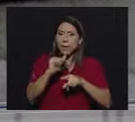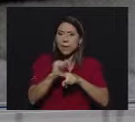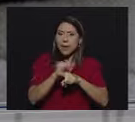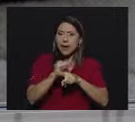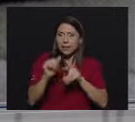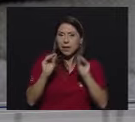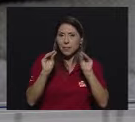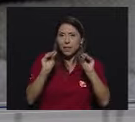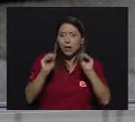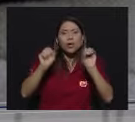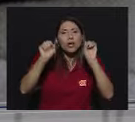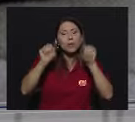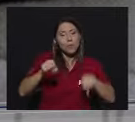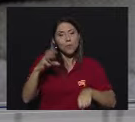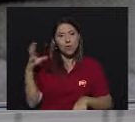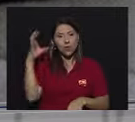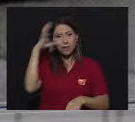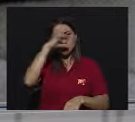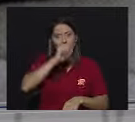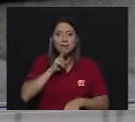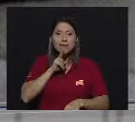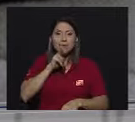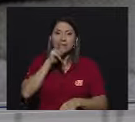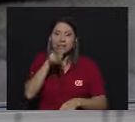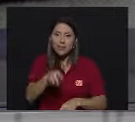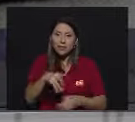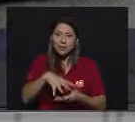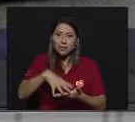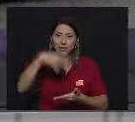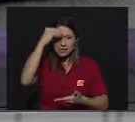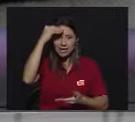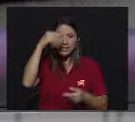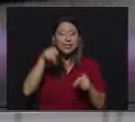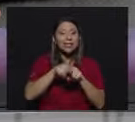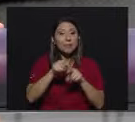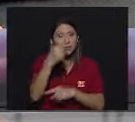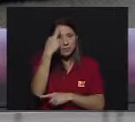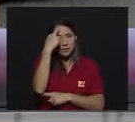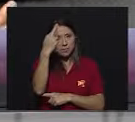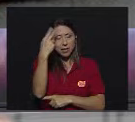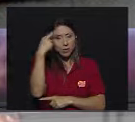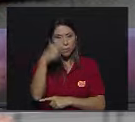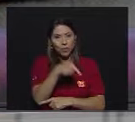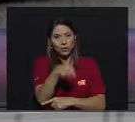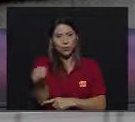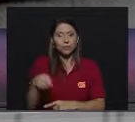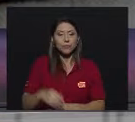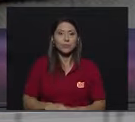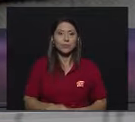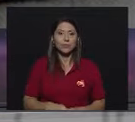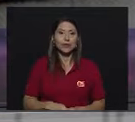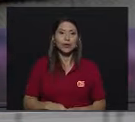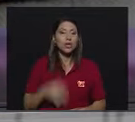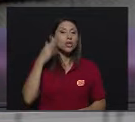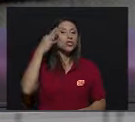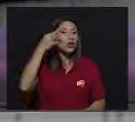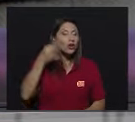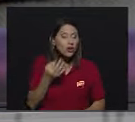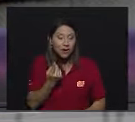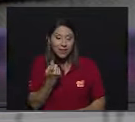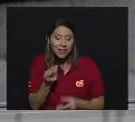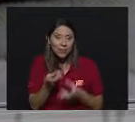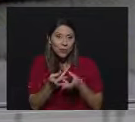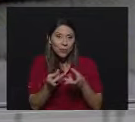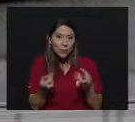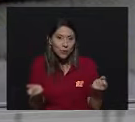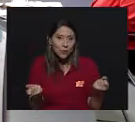esa herramienta que le va a permitir propiciar verdaderos aprendizajes y respeto por el que aprende también. Yo creo que no hemos